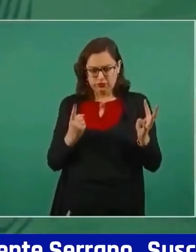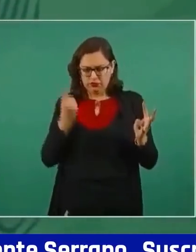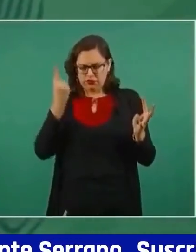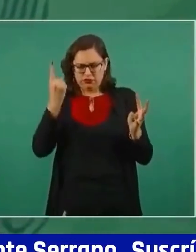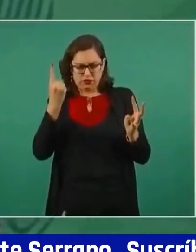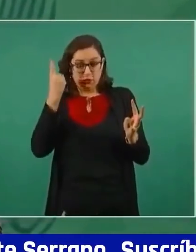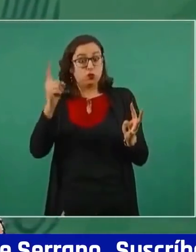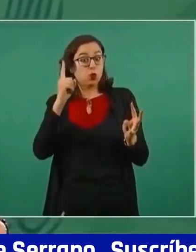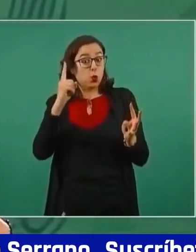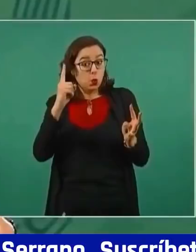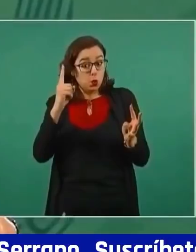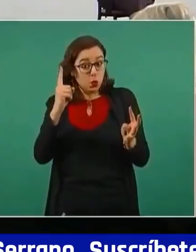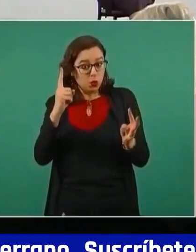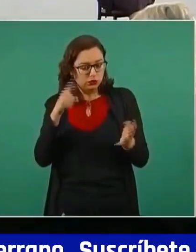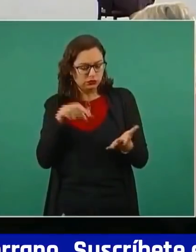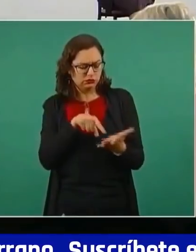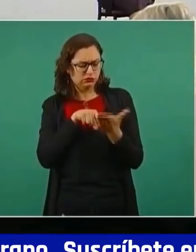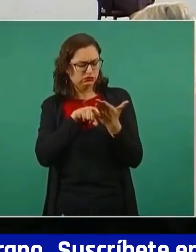de acuerdo